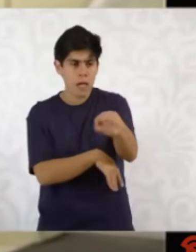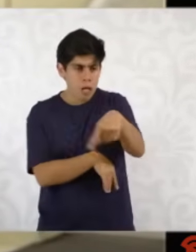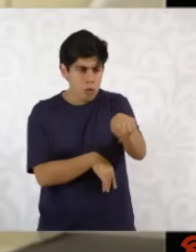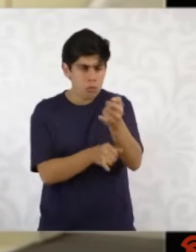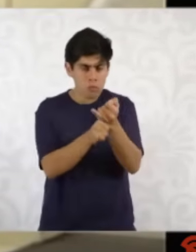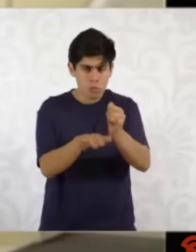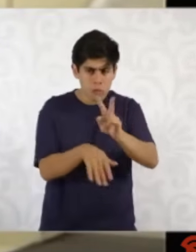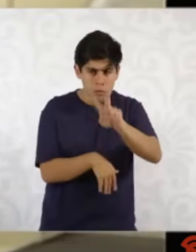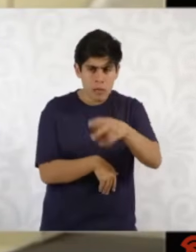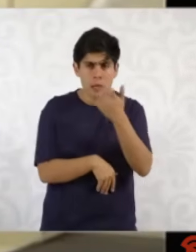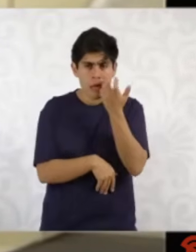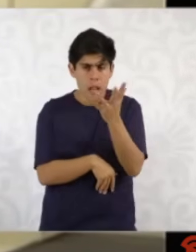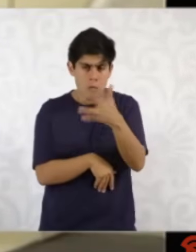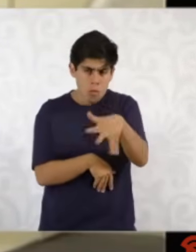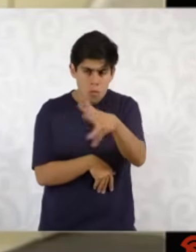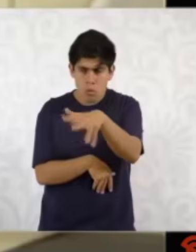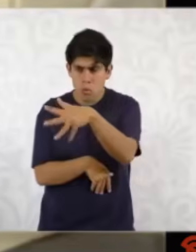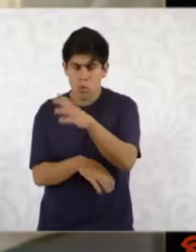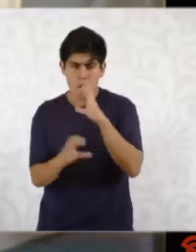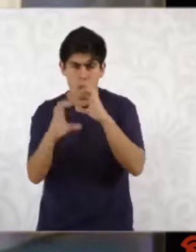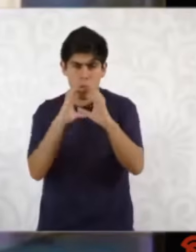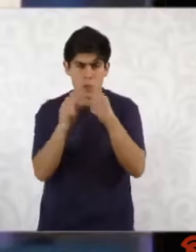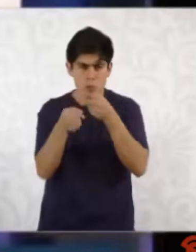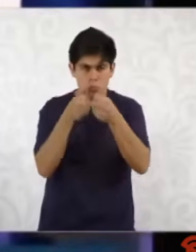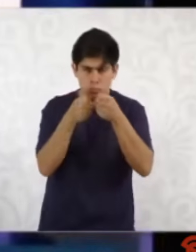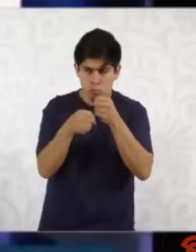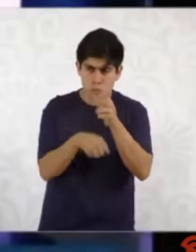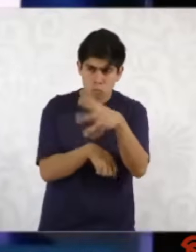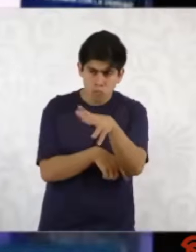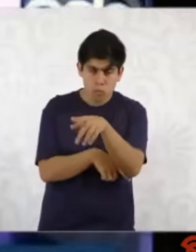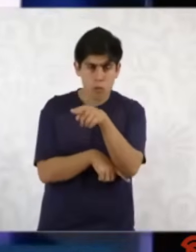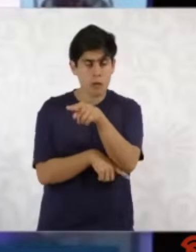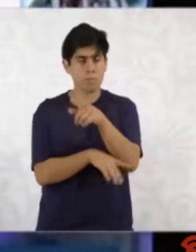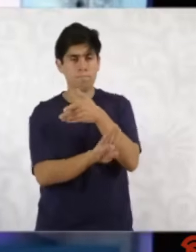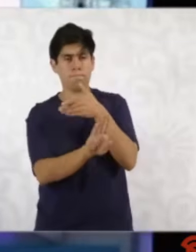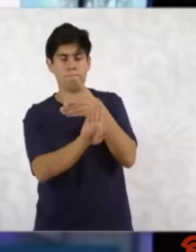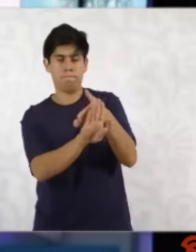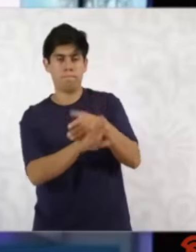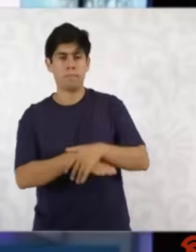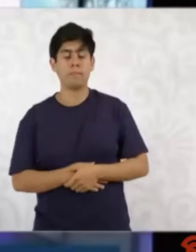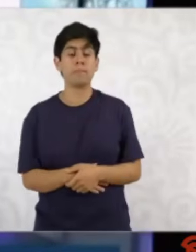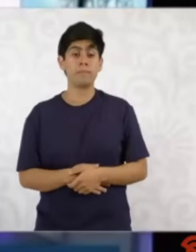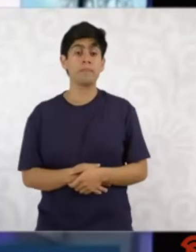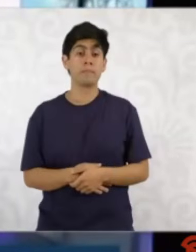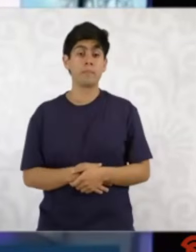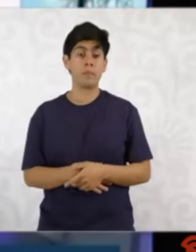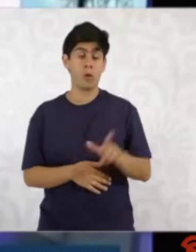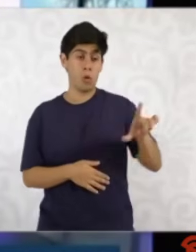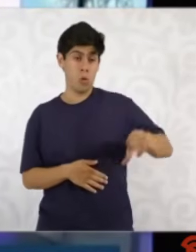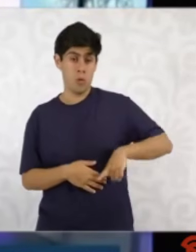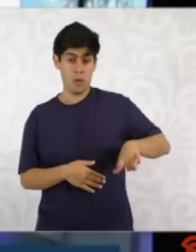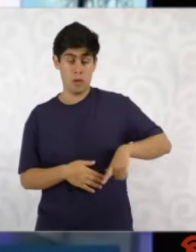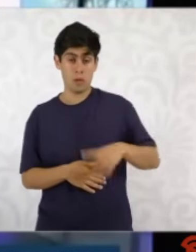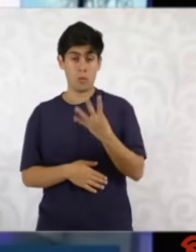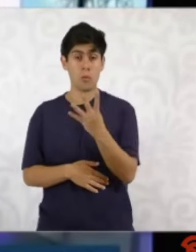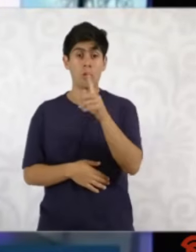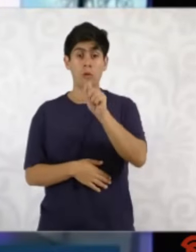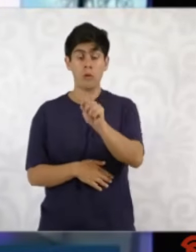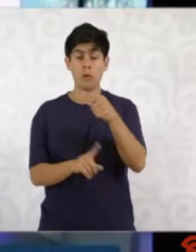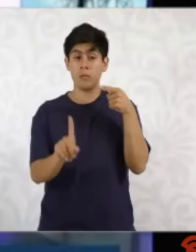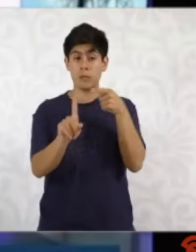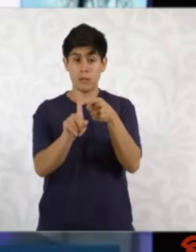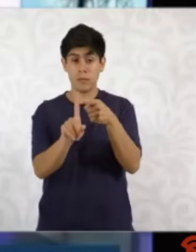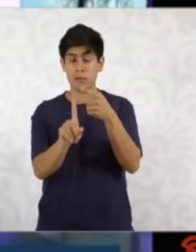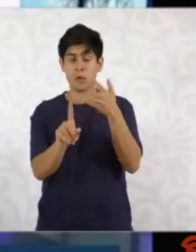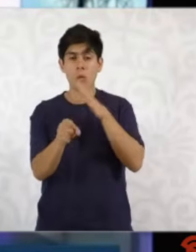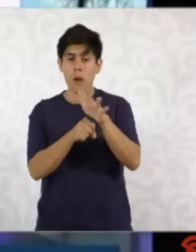veraz y crítica en los medios de comunicación. El gobierno de la 4T busca censurar y perseguir a los medios de comunicación y a las